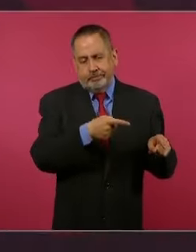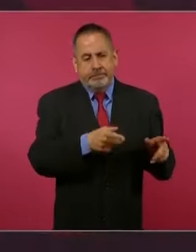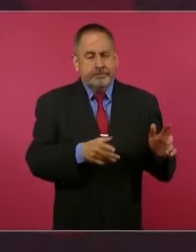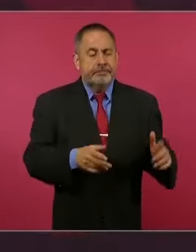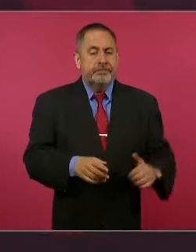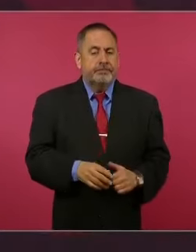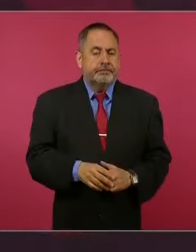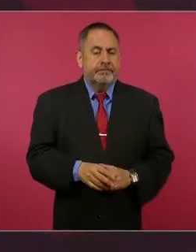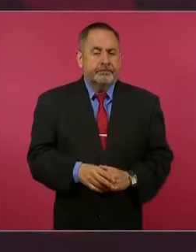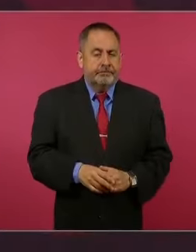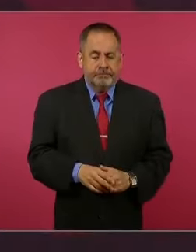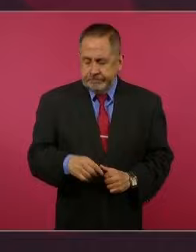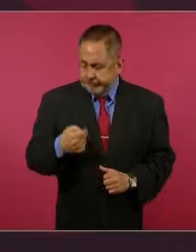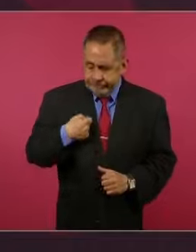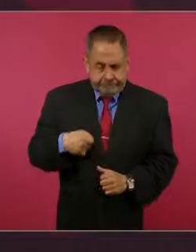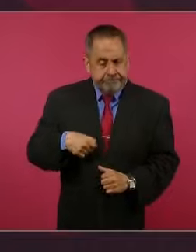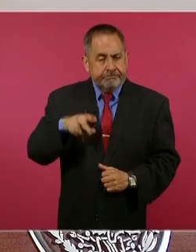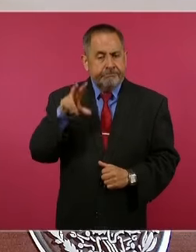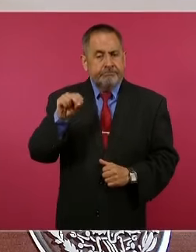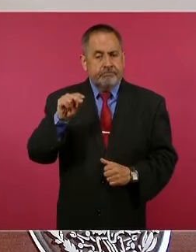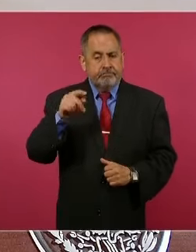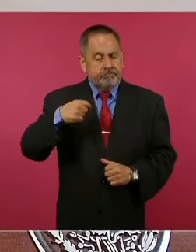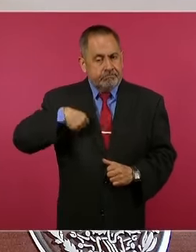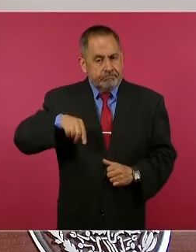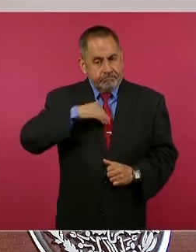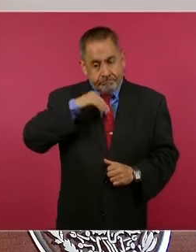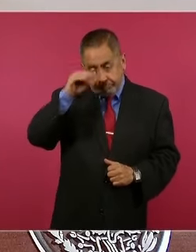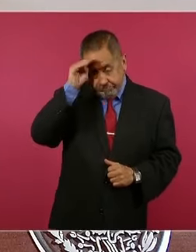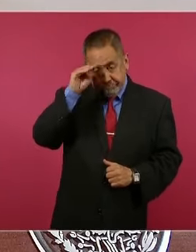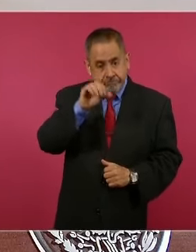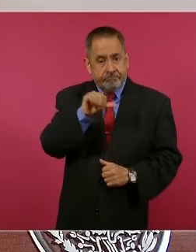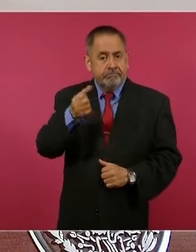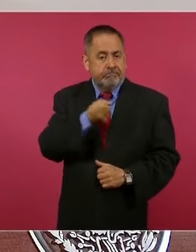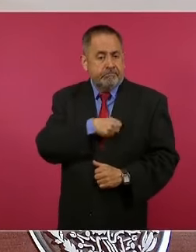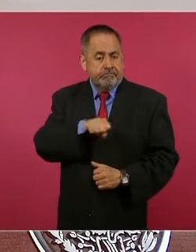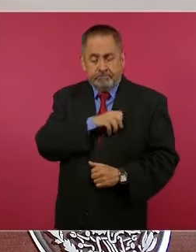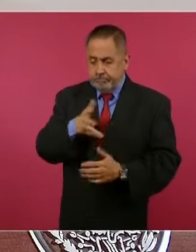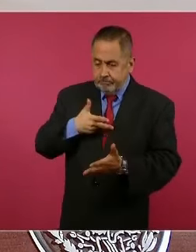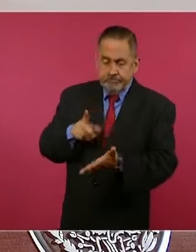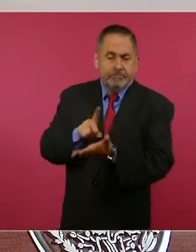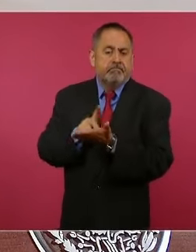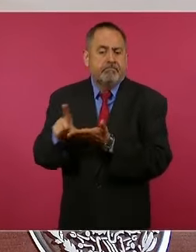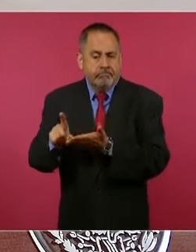mercancía Y nosotros consideramos que la salud es un